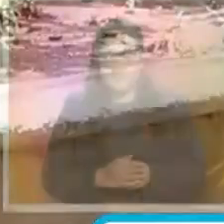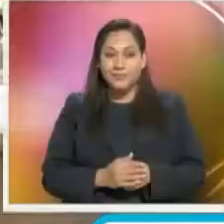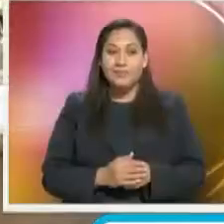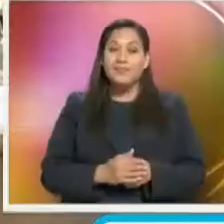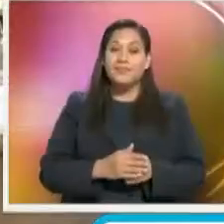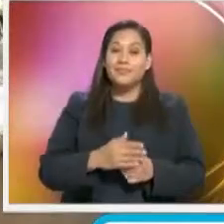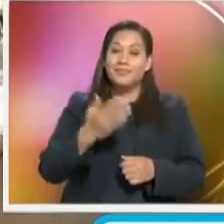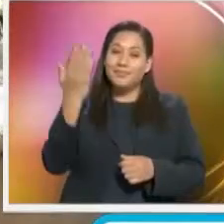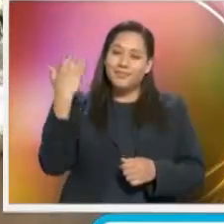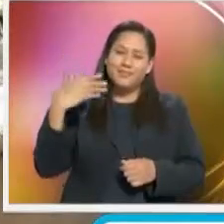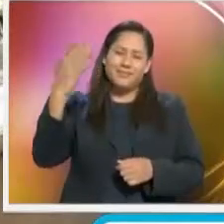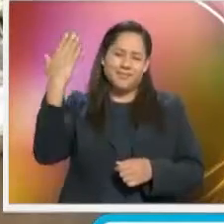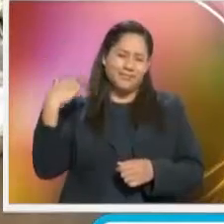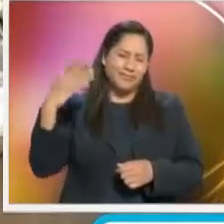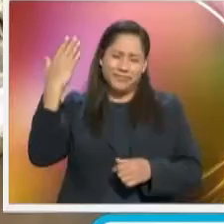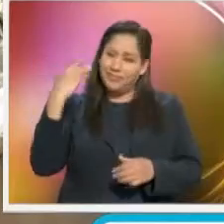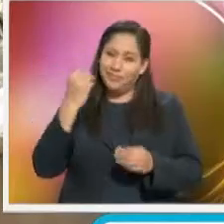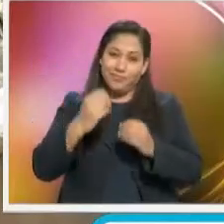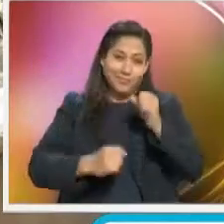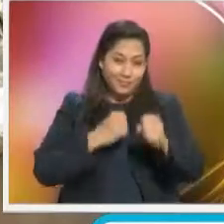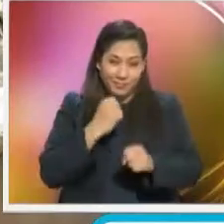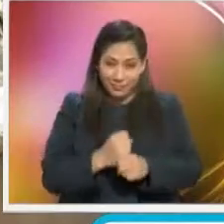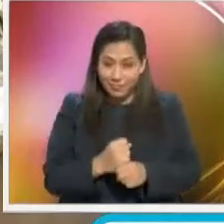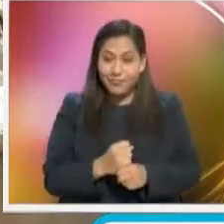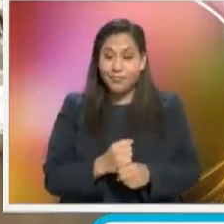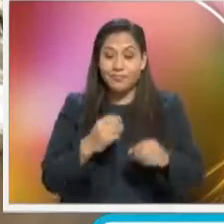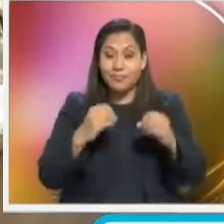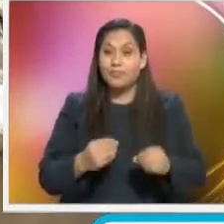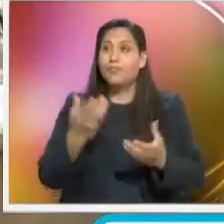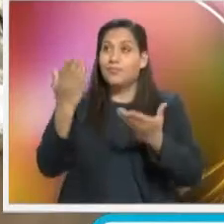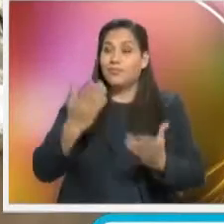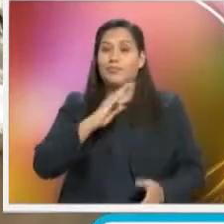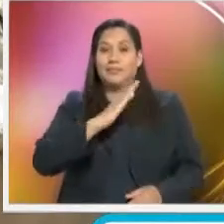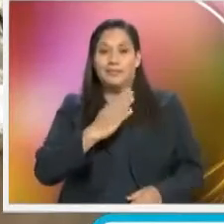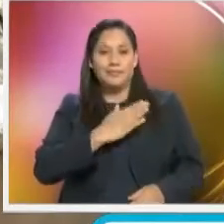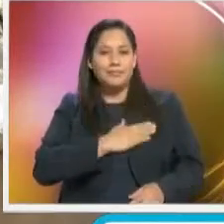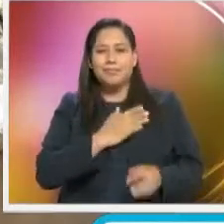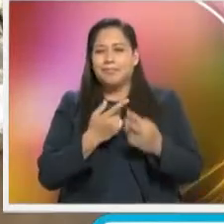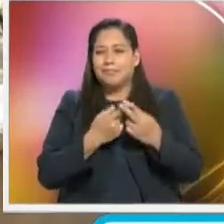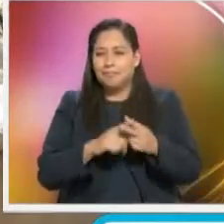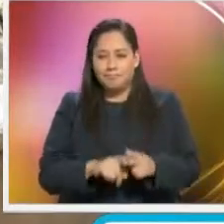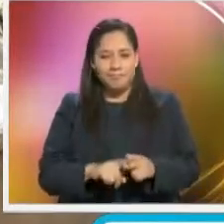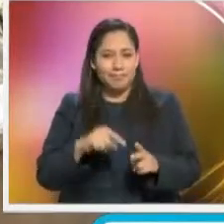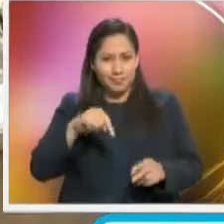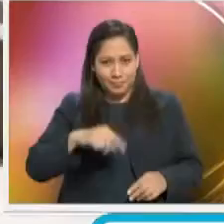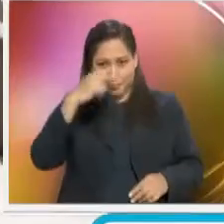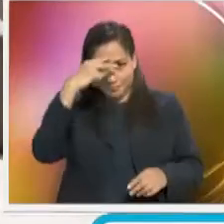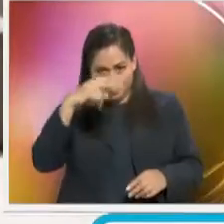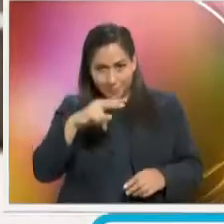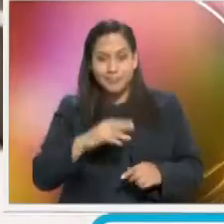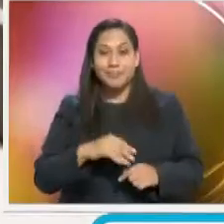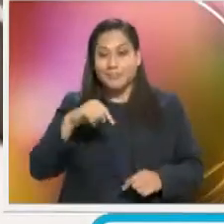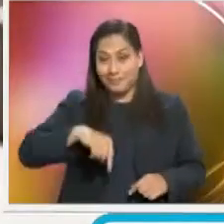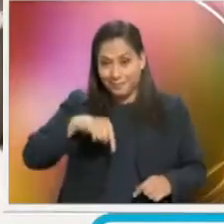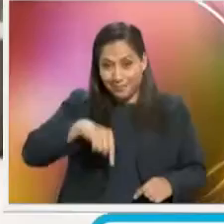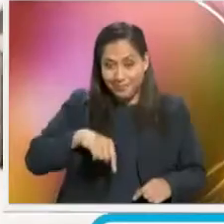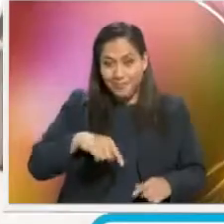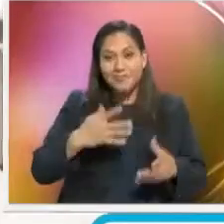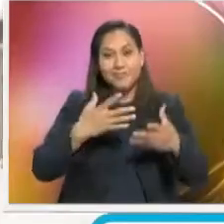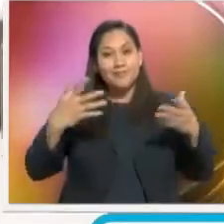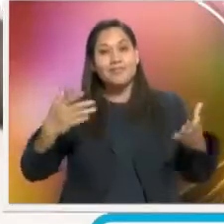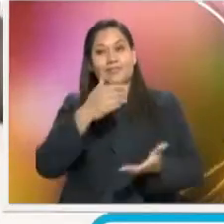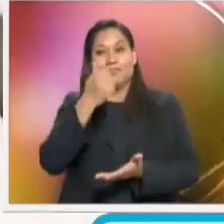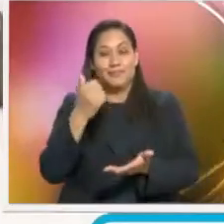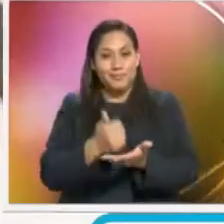Hace muchos, pero muchísimos años, cuando la ocupación española apenas comenzaba en México, aquí, en la gran